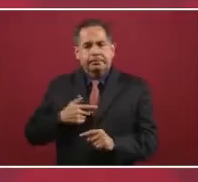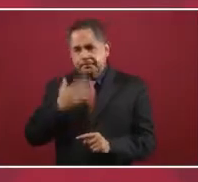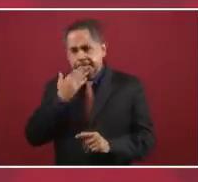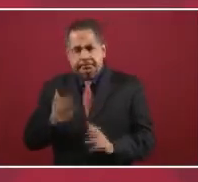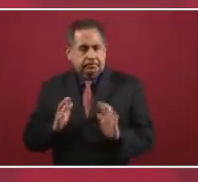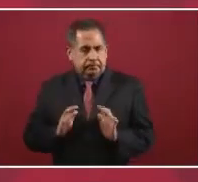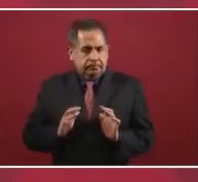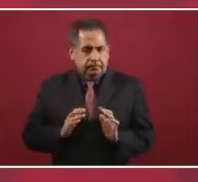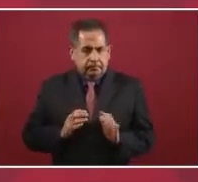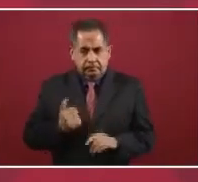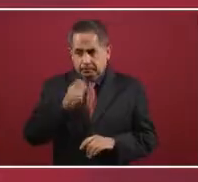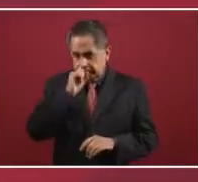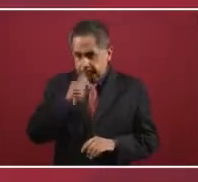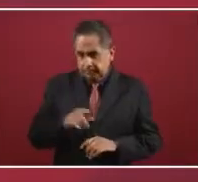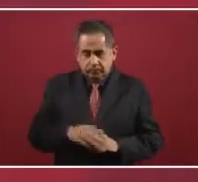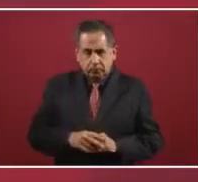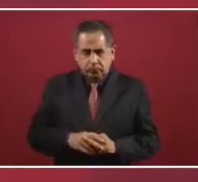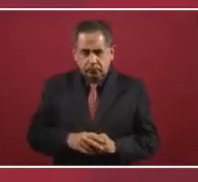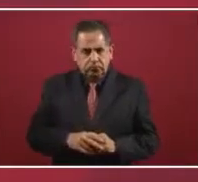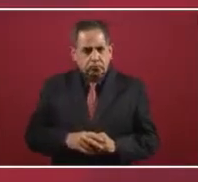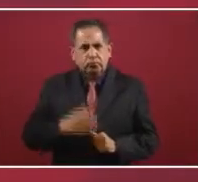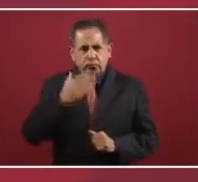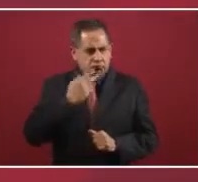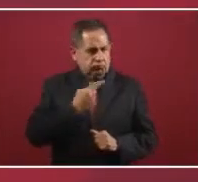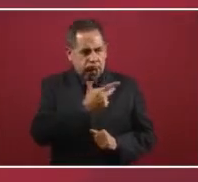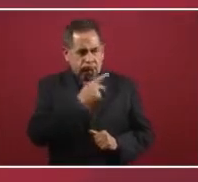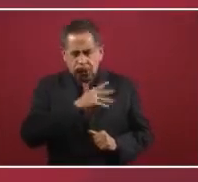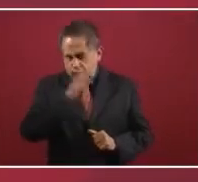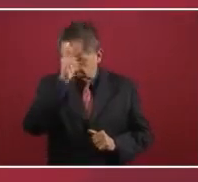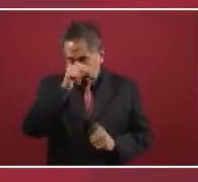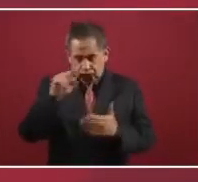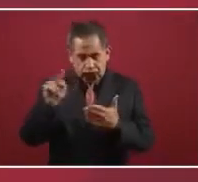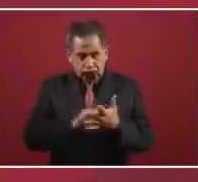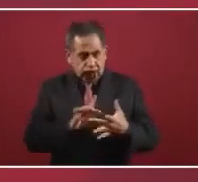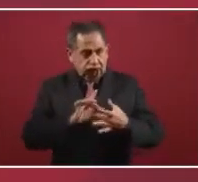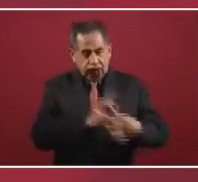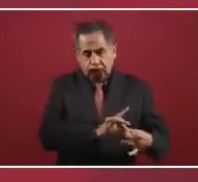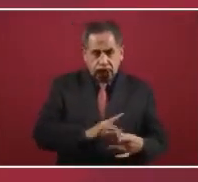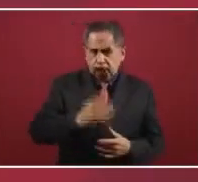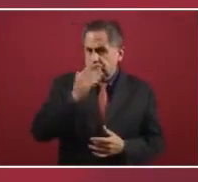Y en realidad fue un buen acuerdo y